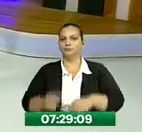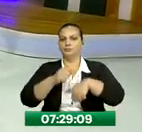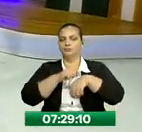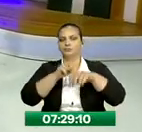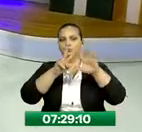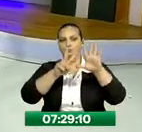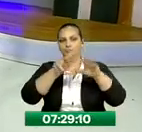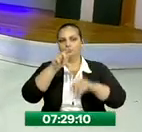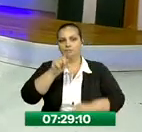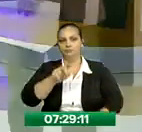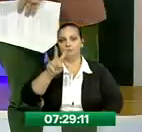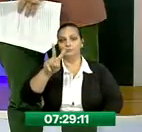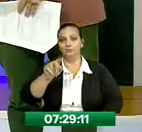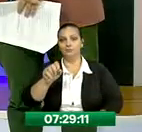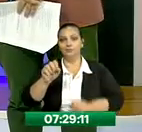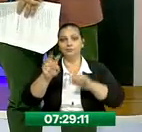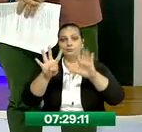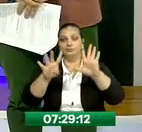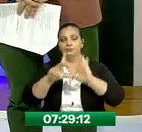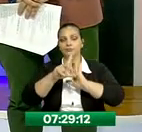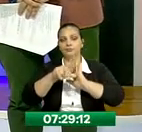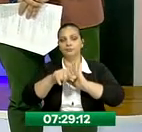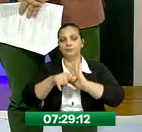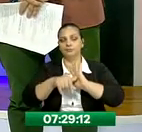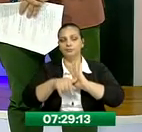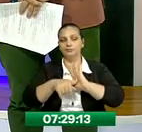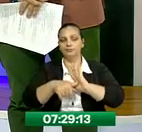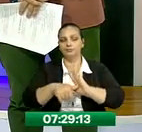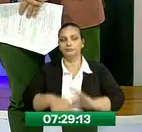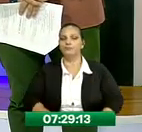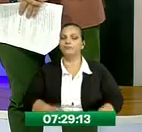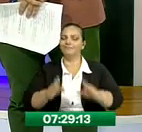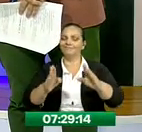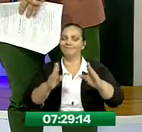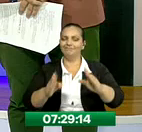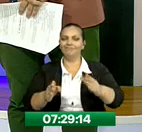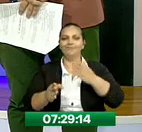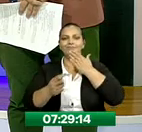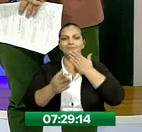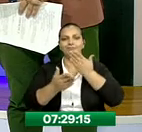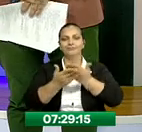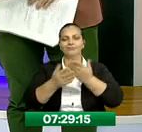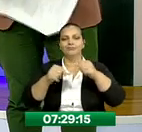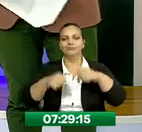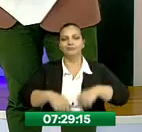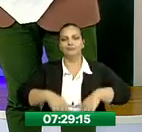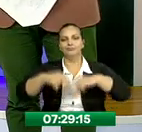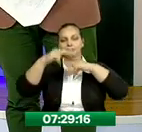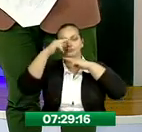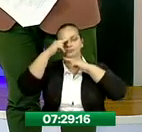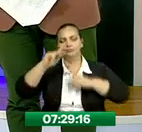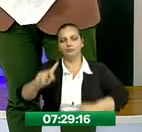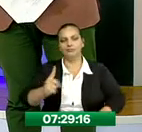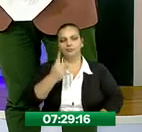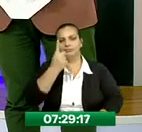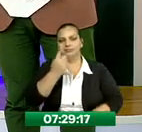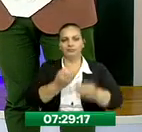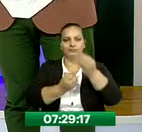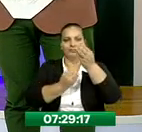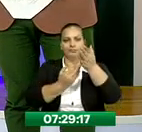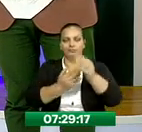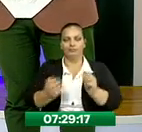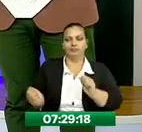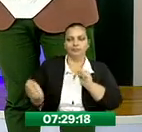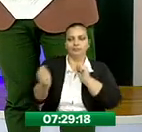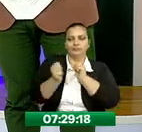Mañana con 29 minutos, 7 y 29 minutos, amigos, gracias por seguir en sintonía de la noticia Primera Emisión, y a esta hora